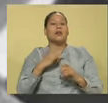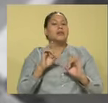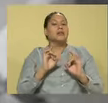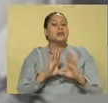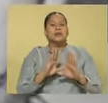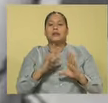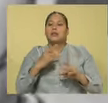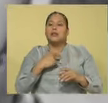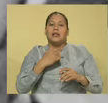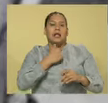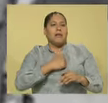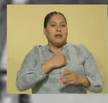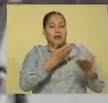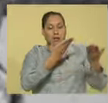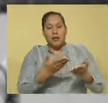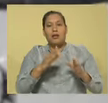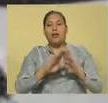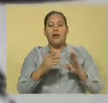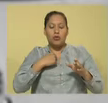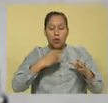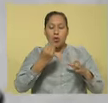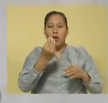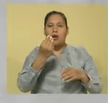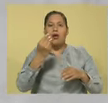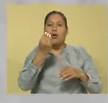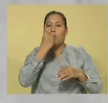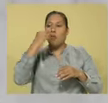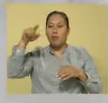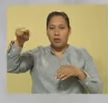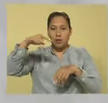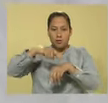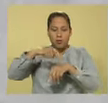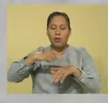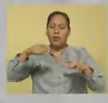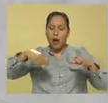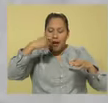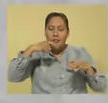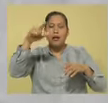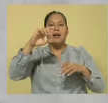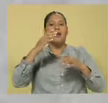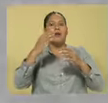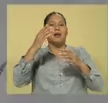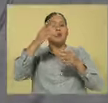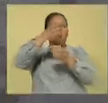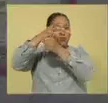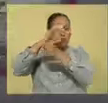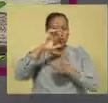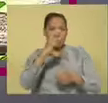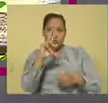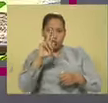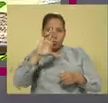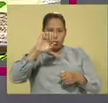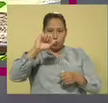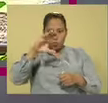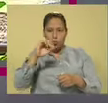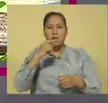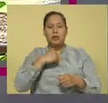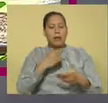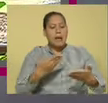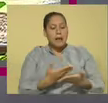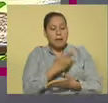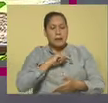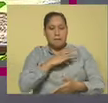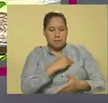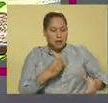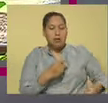muy desafortunado. Estaba comiendo en su hora de comida en los estudios Churubusco y yo acababa de nacer mi hija y